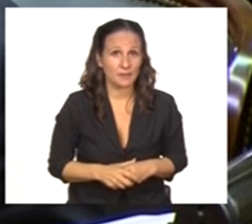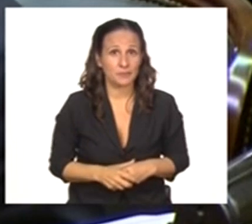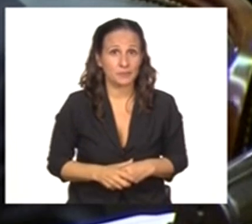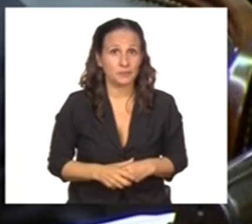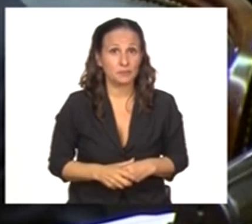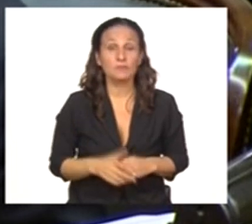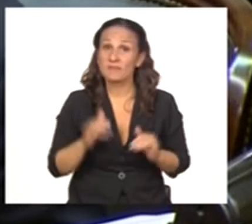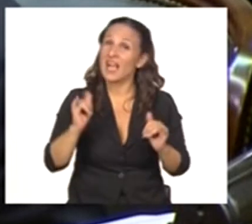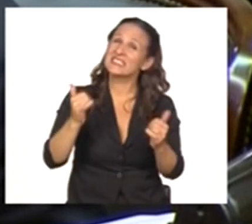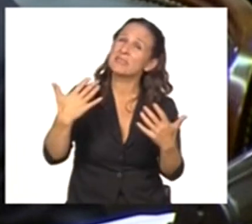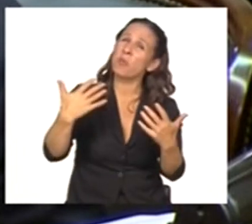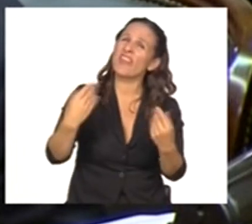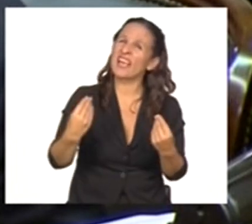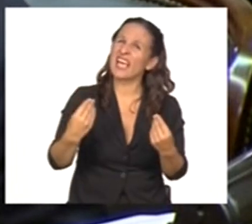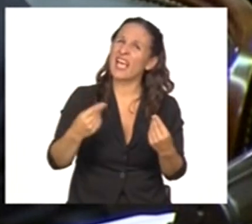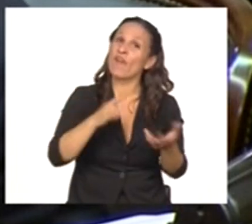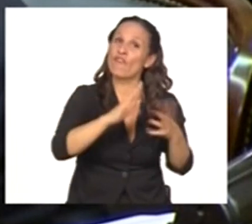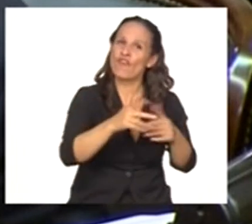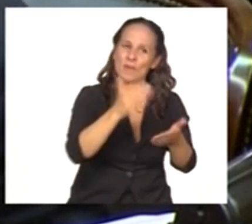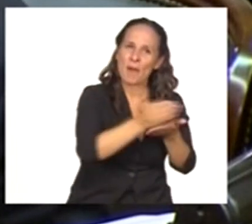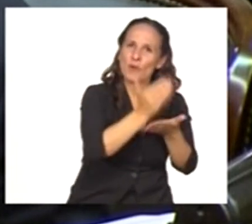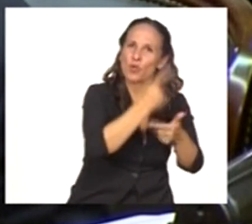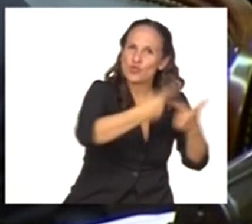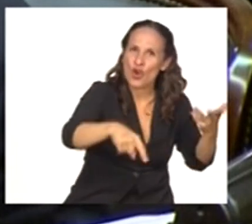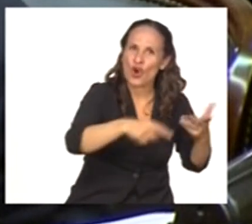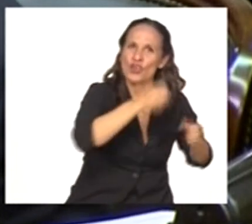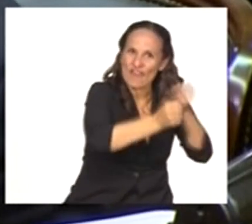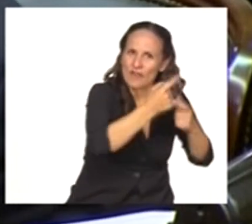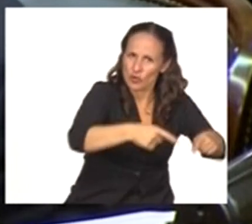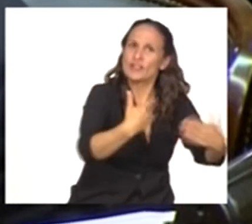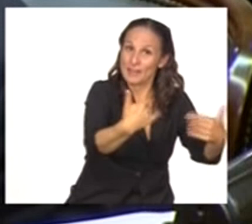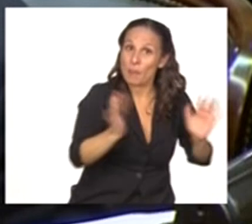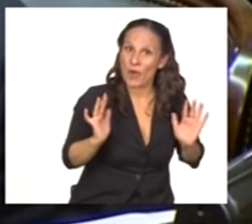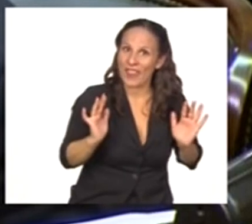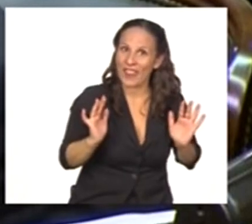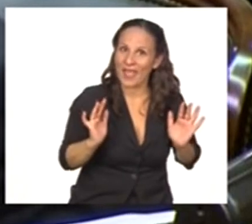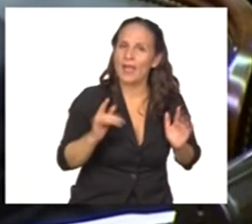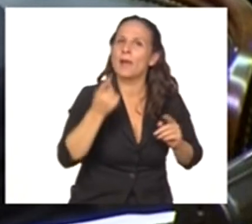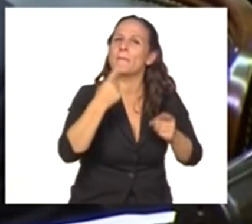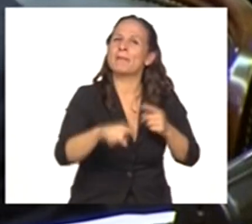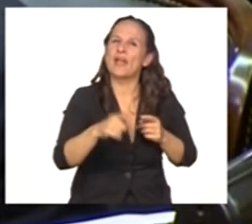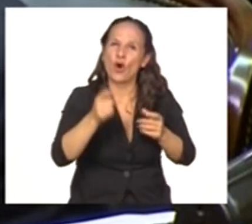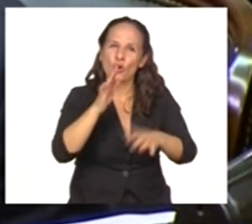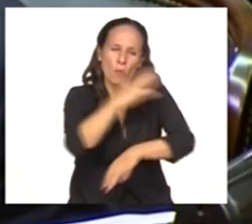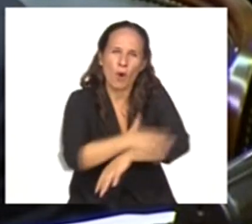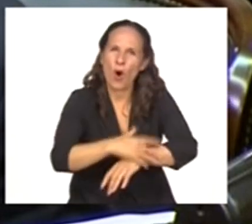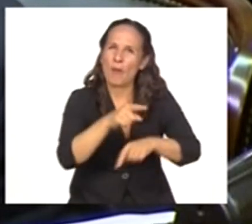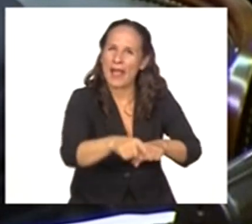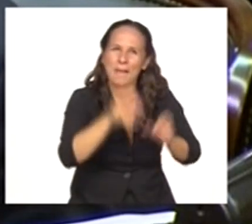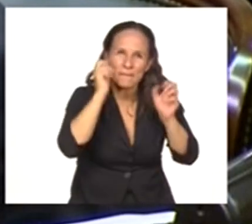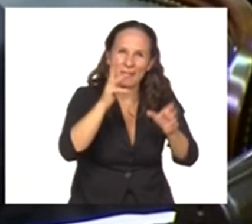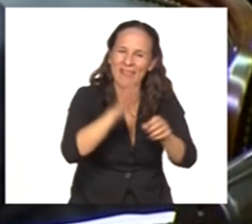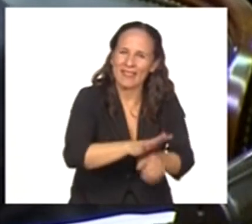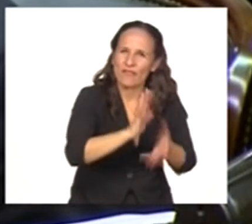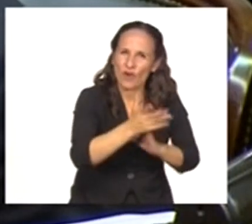que sí se puede cambiar la estructura productiva en la Argentina. Lo que no se puede es cortar el hilo por lo más delgado. Que